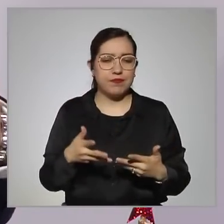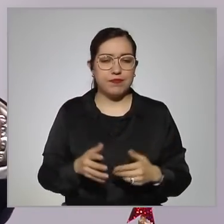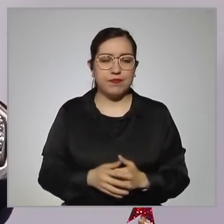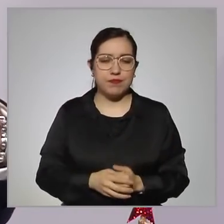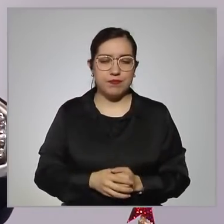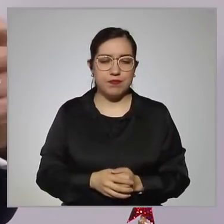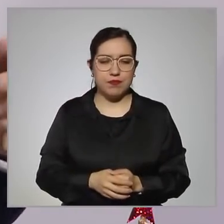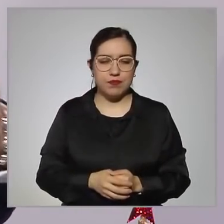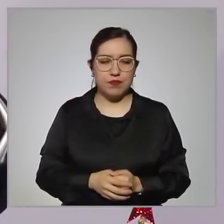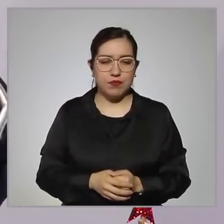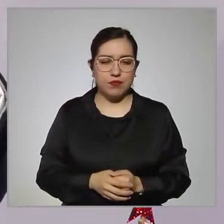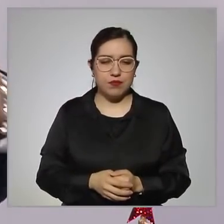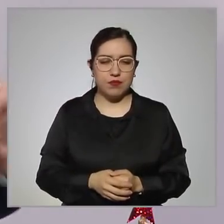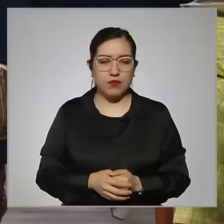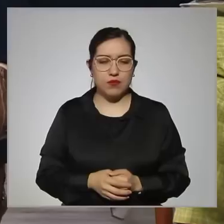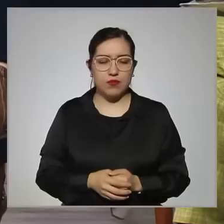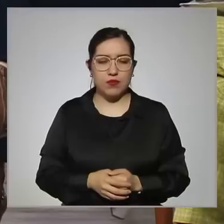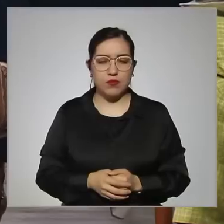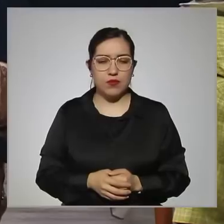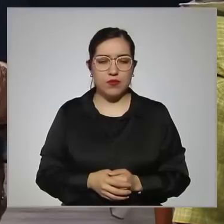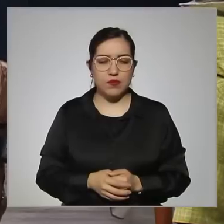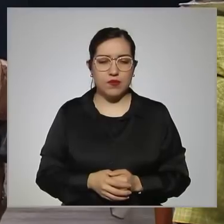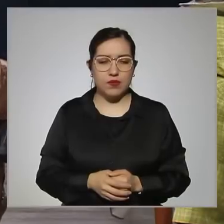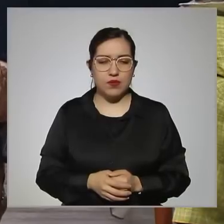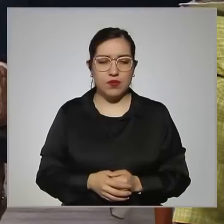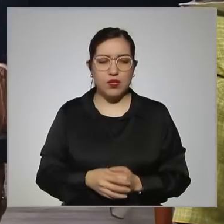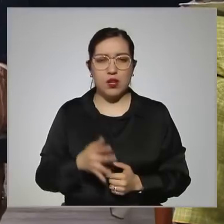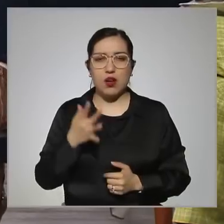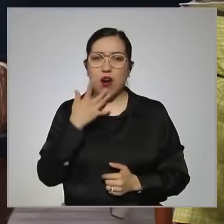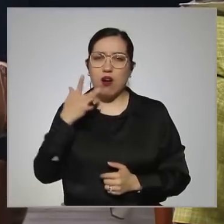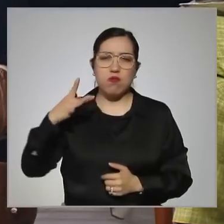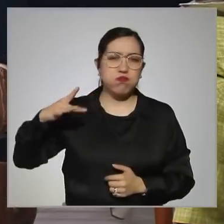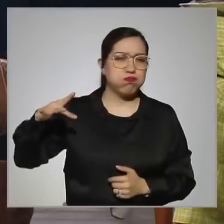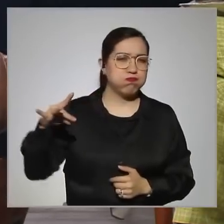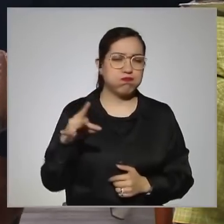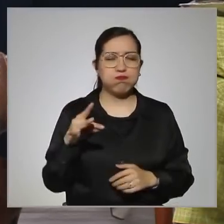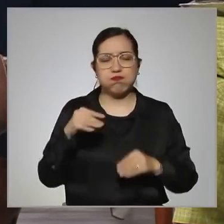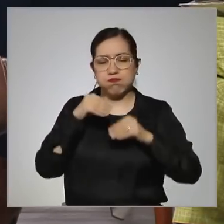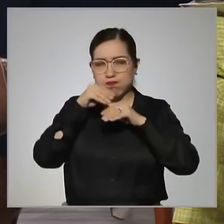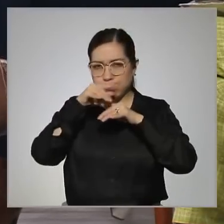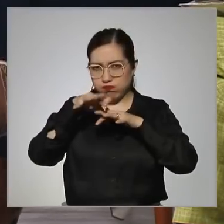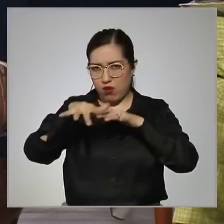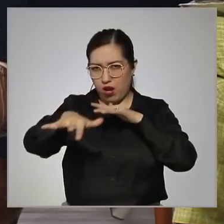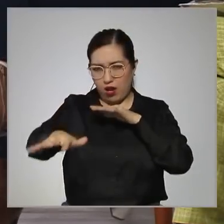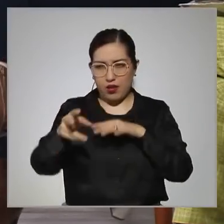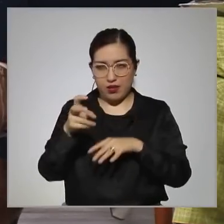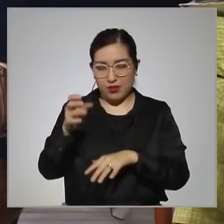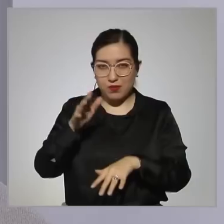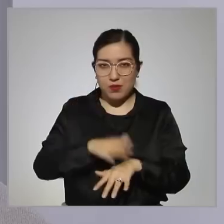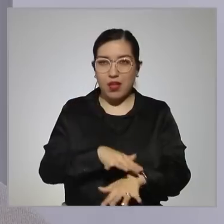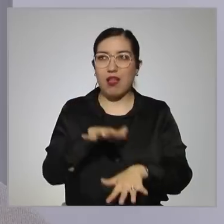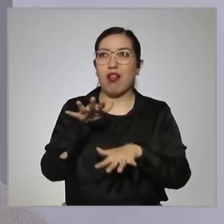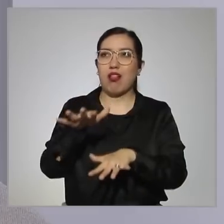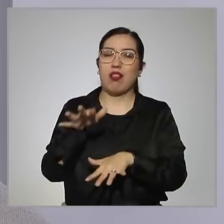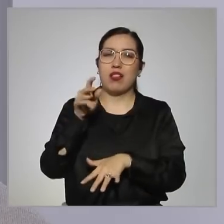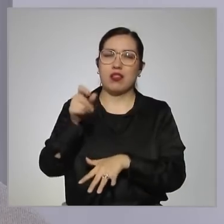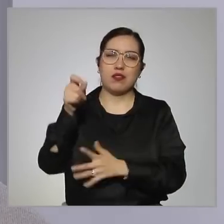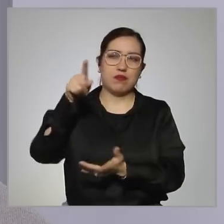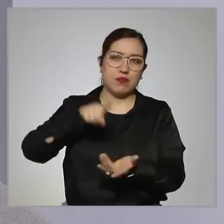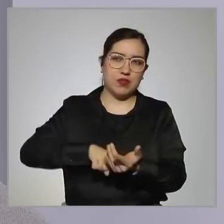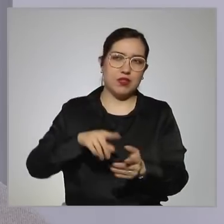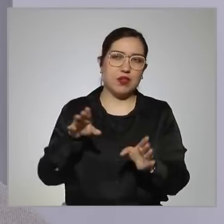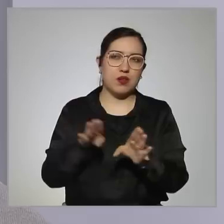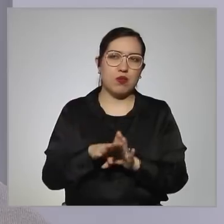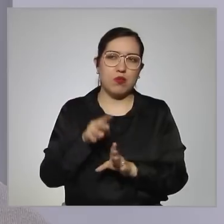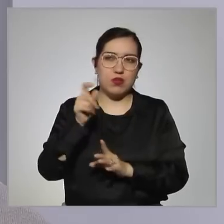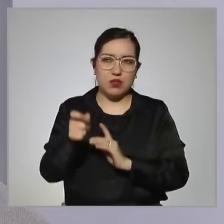como muñecos adornados. Los dragones. Los dragones, exacto, que son muy atractivos, ¿no? Y dice uno, aquí hay algo.